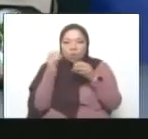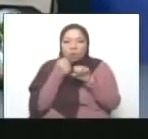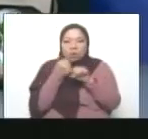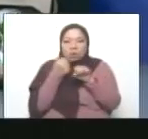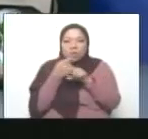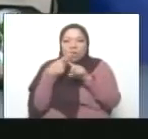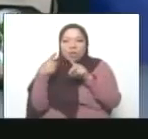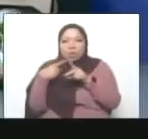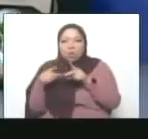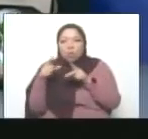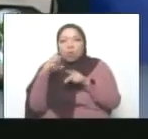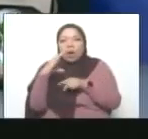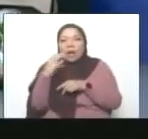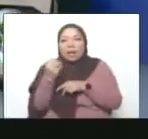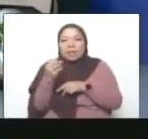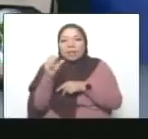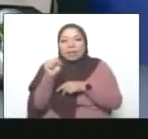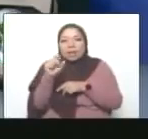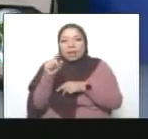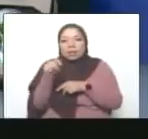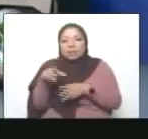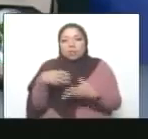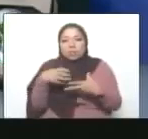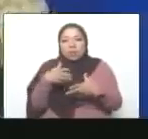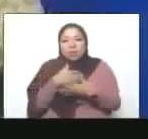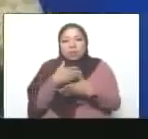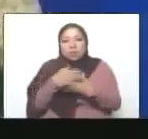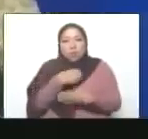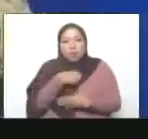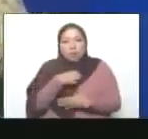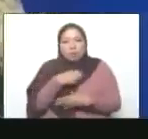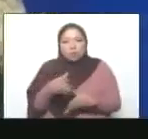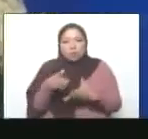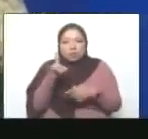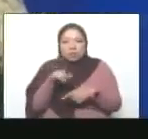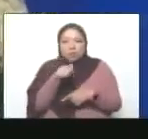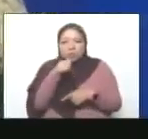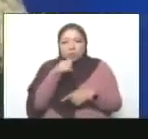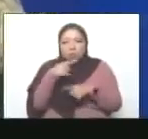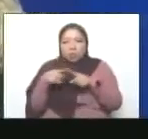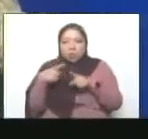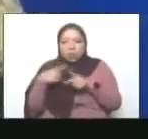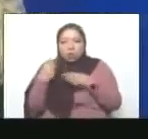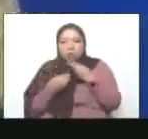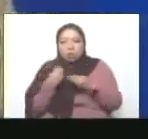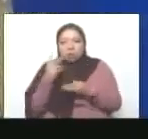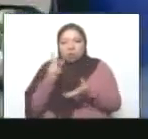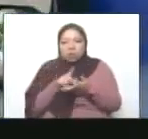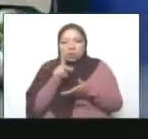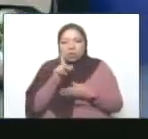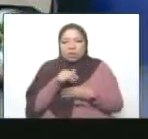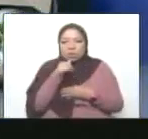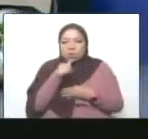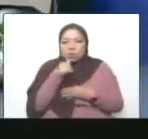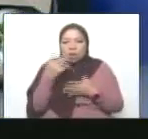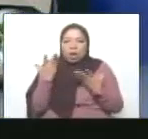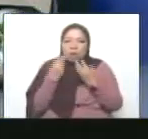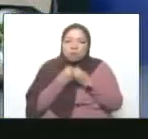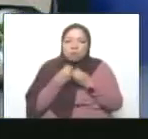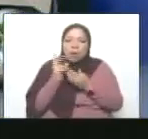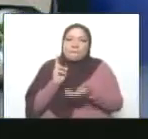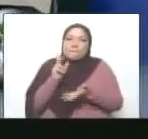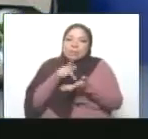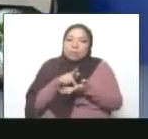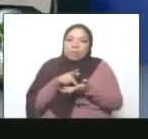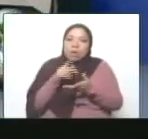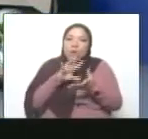la variedad Castillo, que es la variedad ganadora del premio, también de la variedad Monteclaro, como ellos, estos compañeros que han